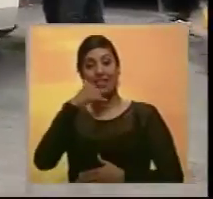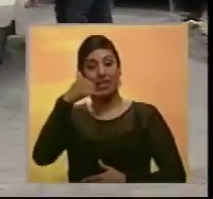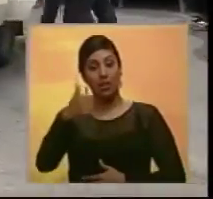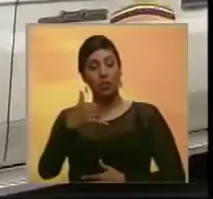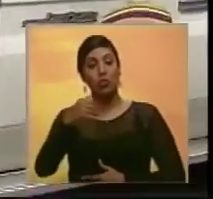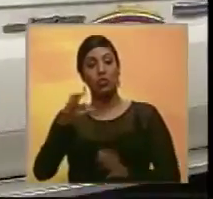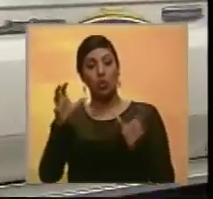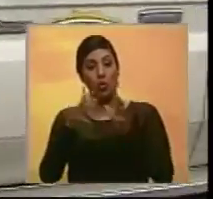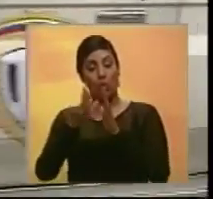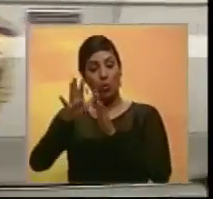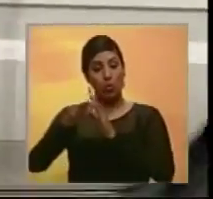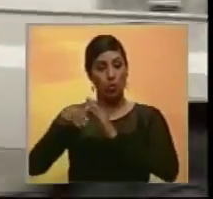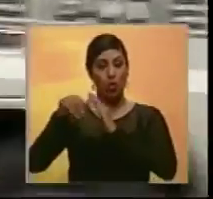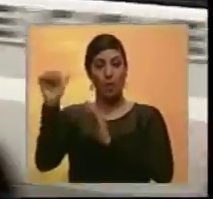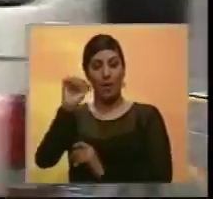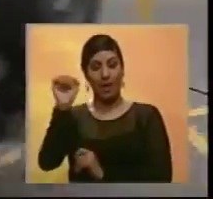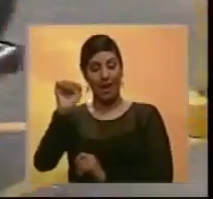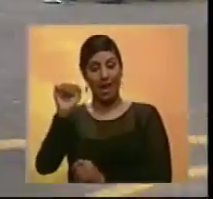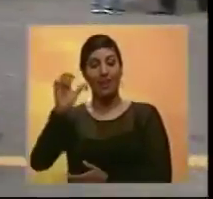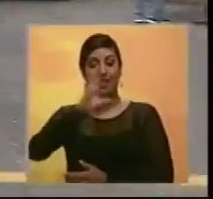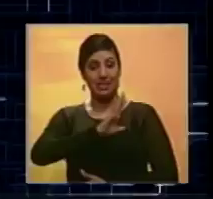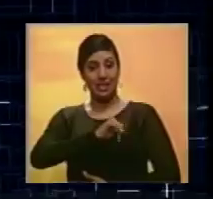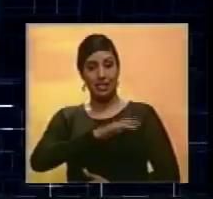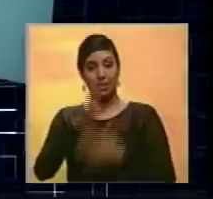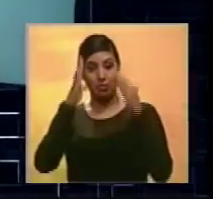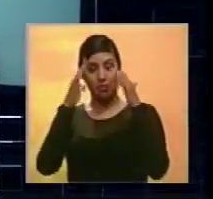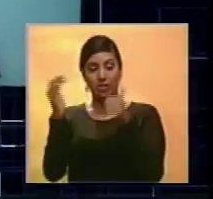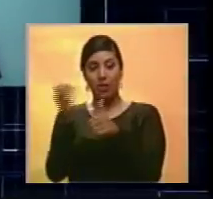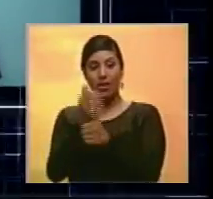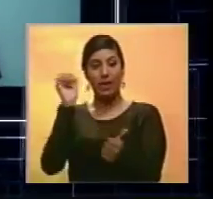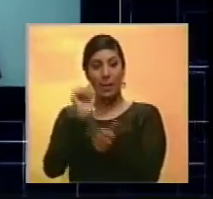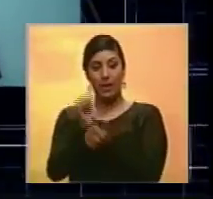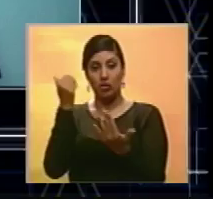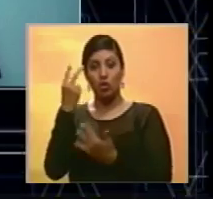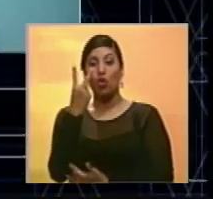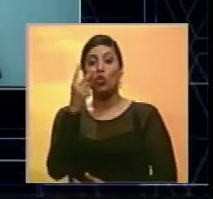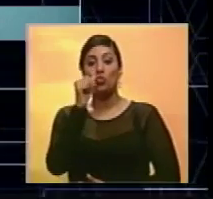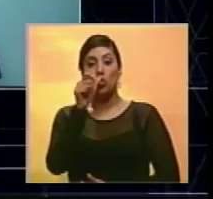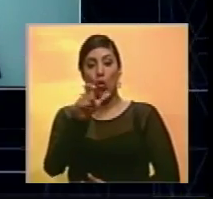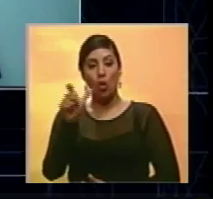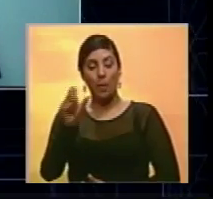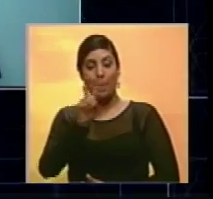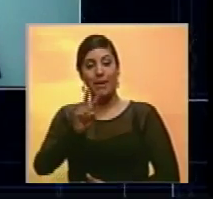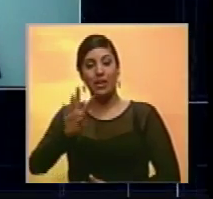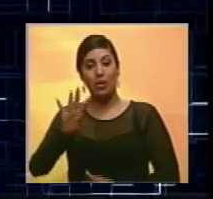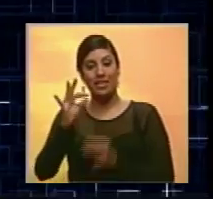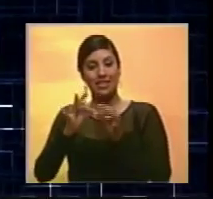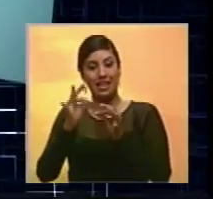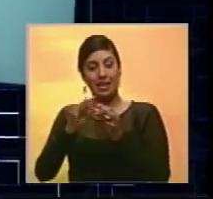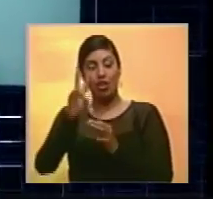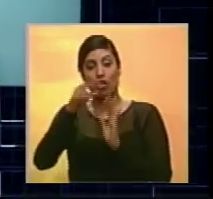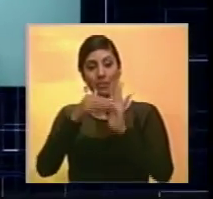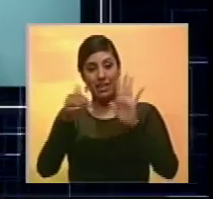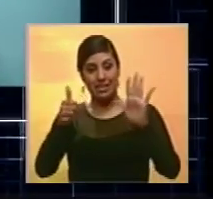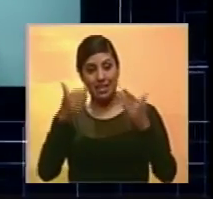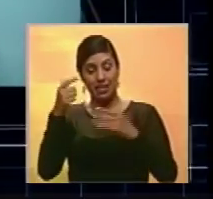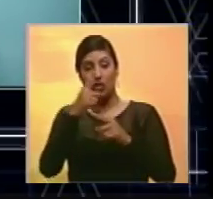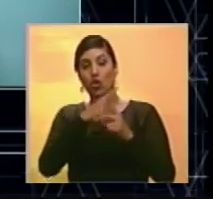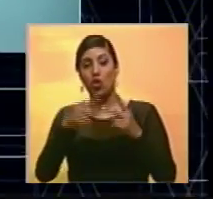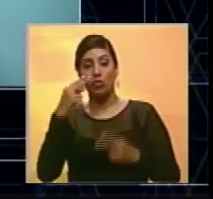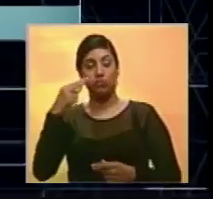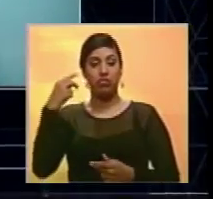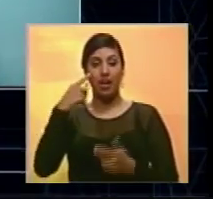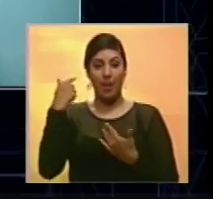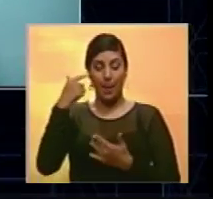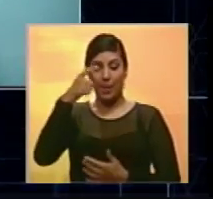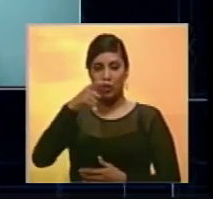ante la División de Robo y Hurto de Vehículos del 6CPC que se logró la detención de 2 hombres el 24 de septiembre del 2016 y al reconocimiento